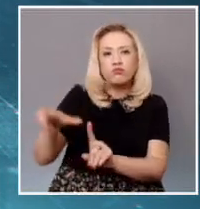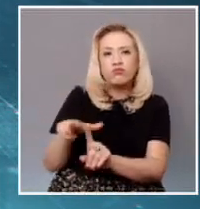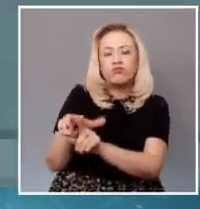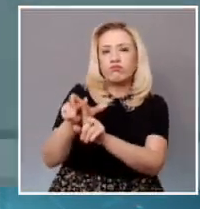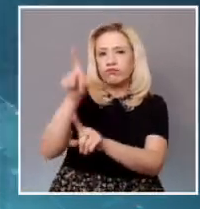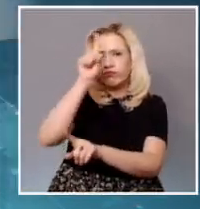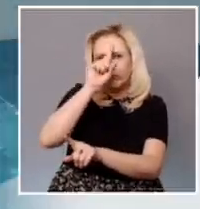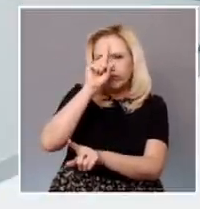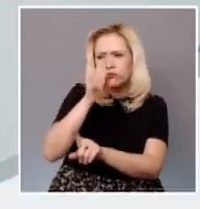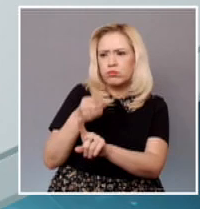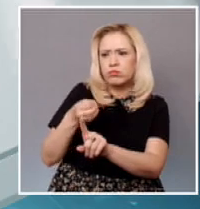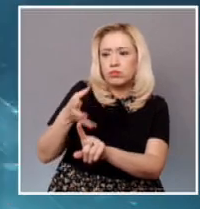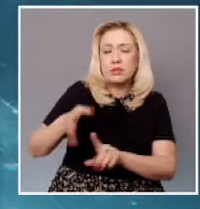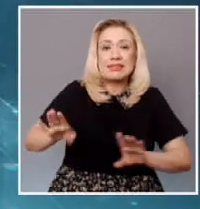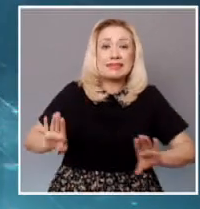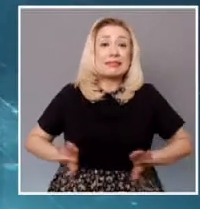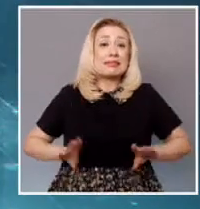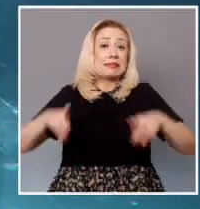sala.